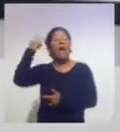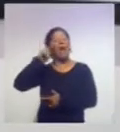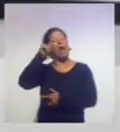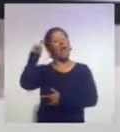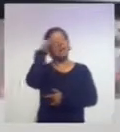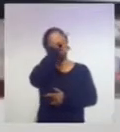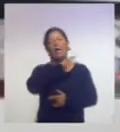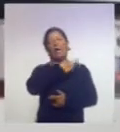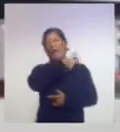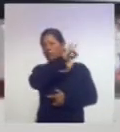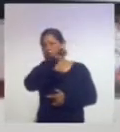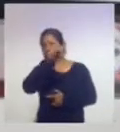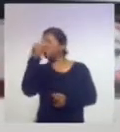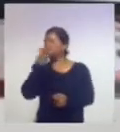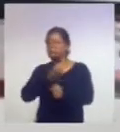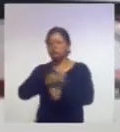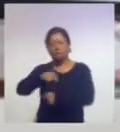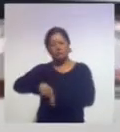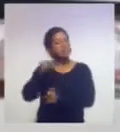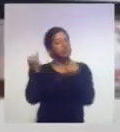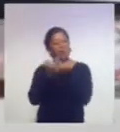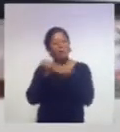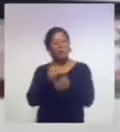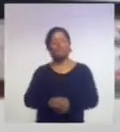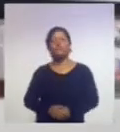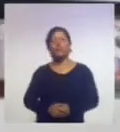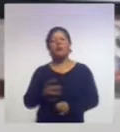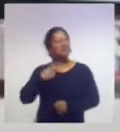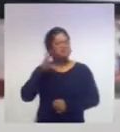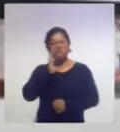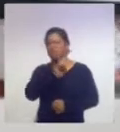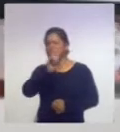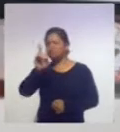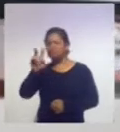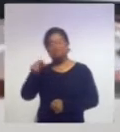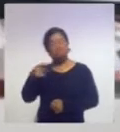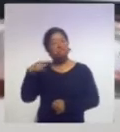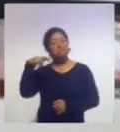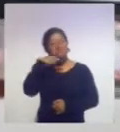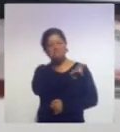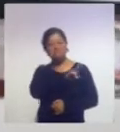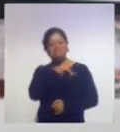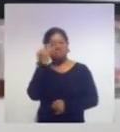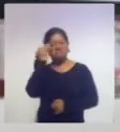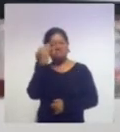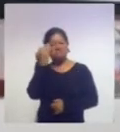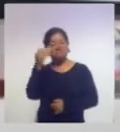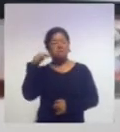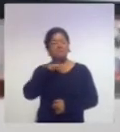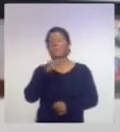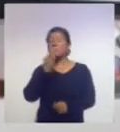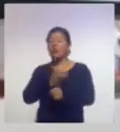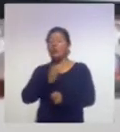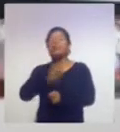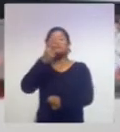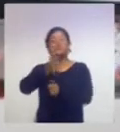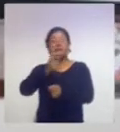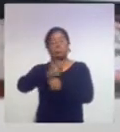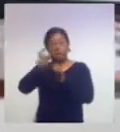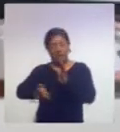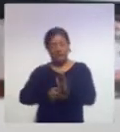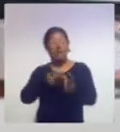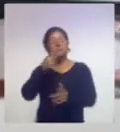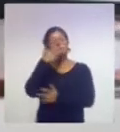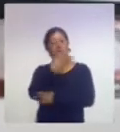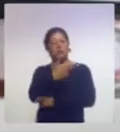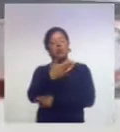6 meses, pero se ha pasado rápido. Esta es la segunda exposición que tenemos con Héctor